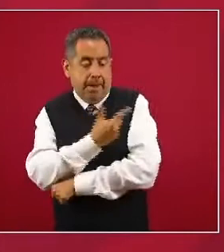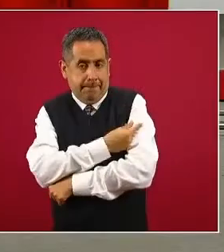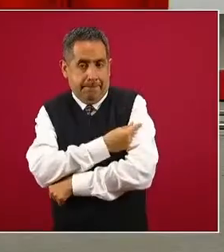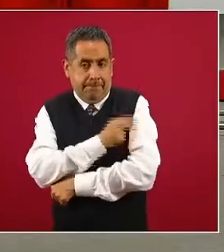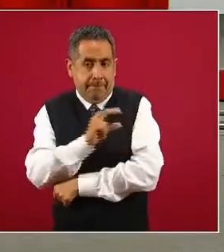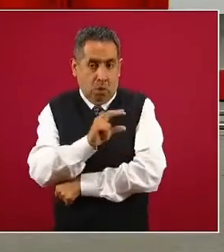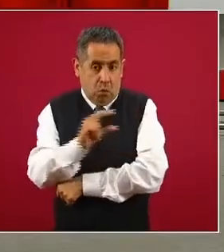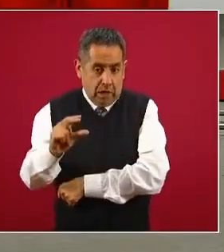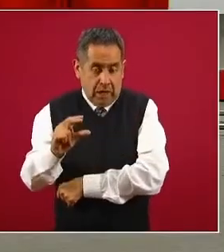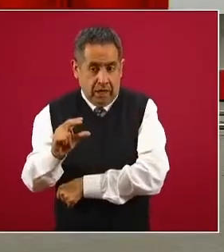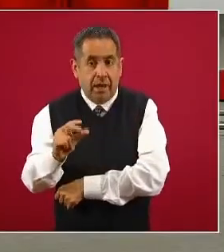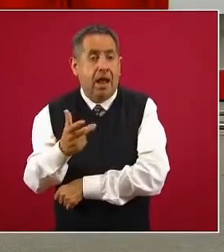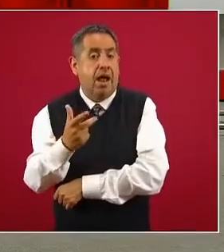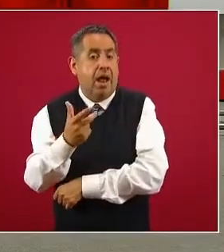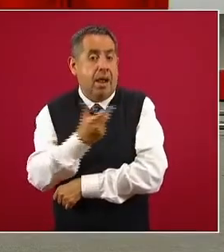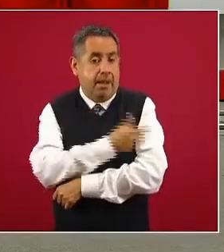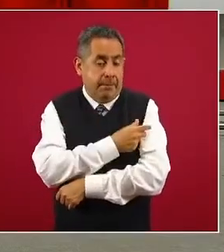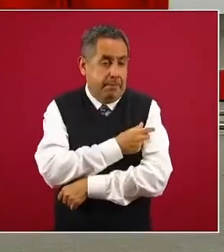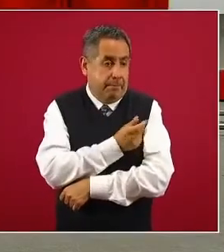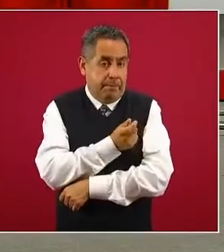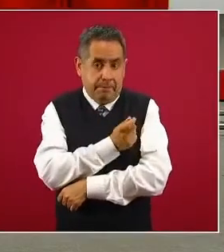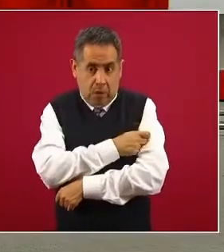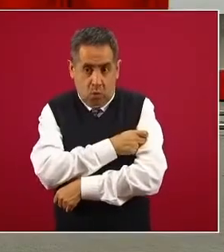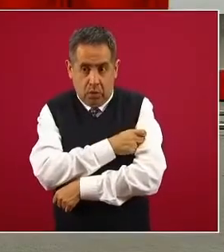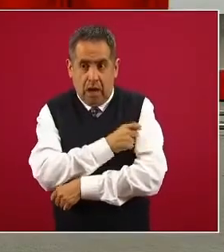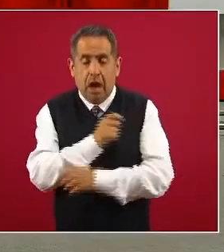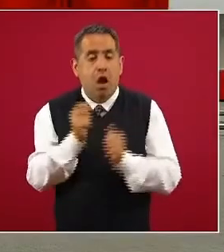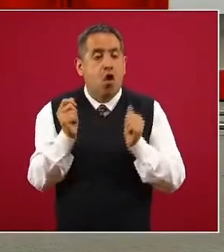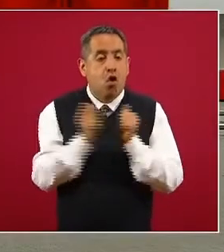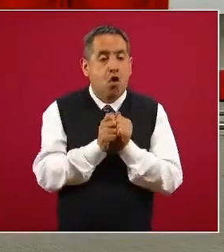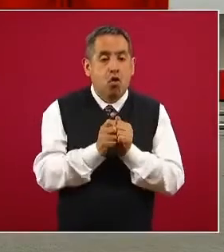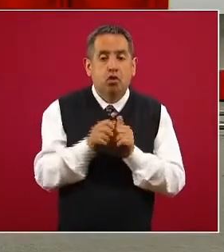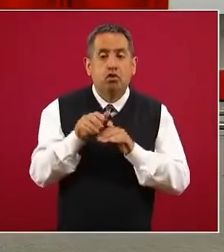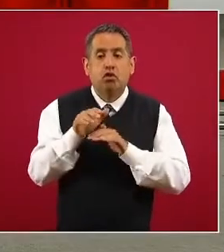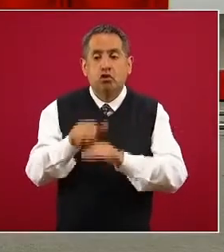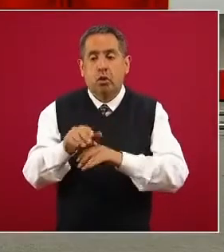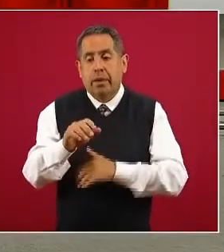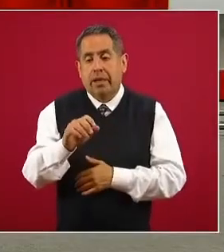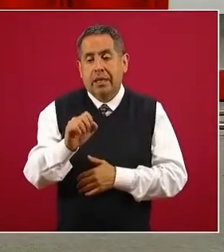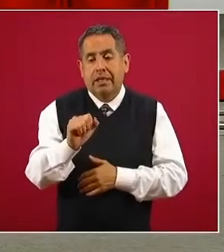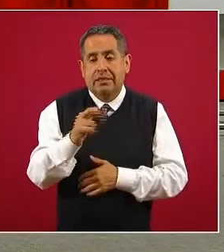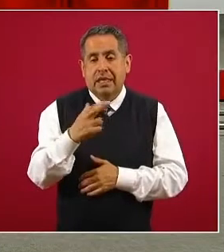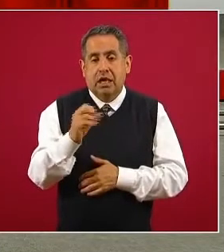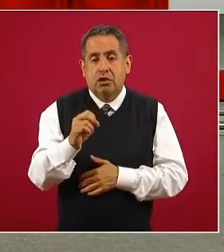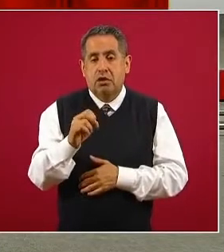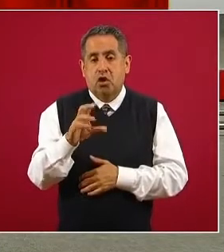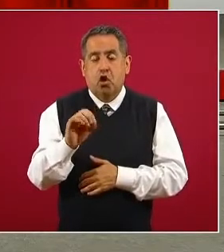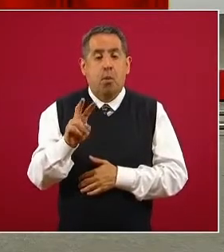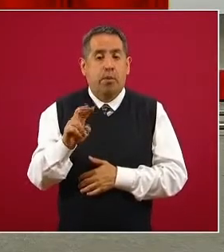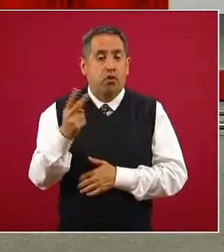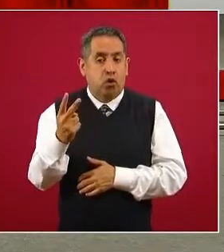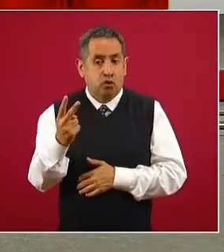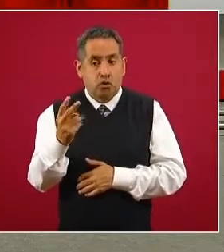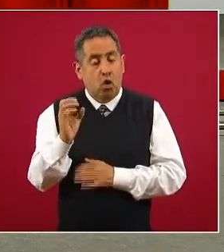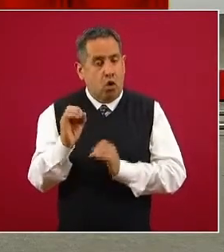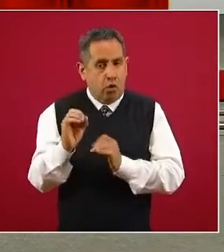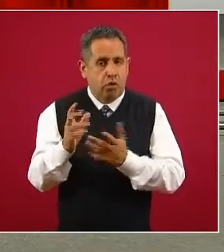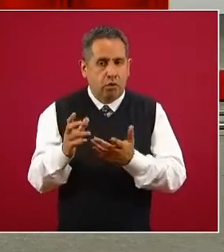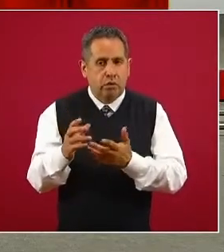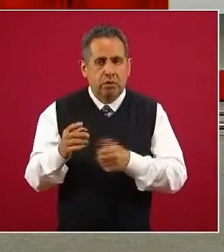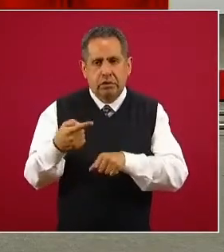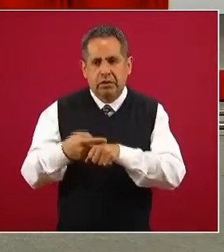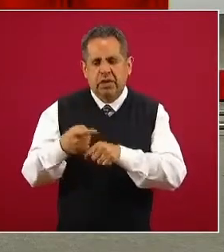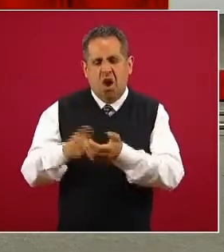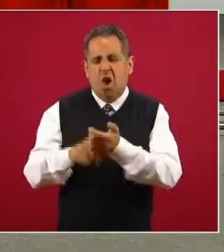el SARS-CoV-2, vacuna que proteja contra la infección por SARS-CoV-2 o contra la